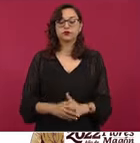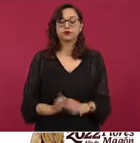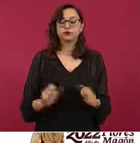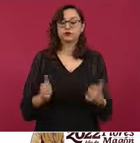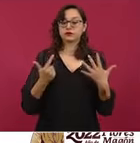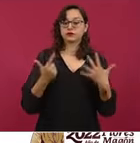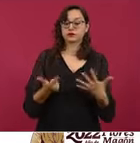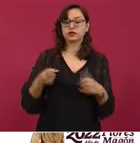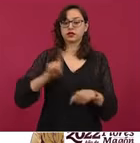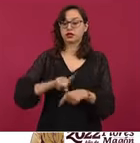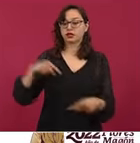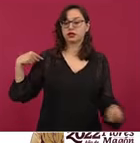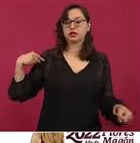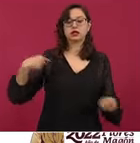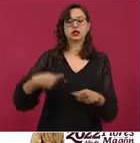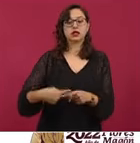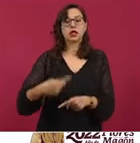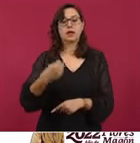entregaron